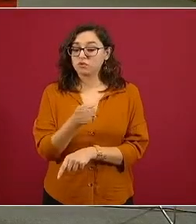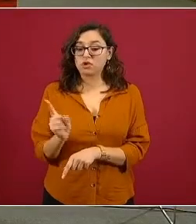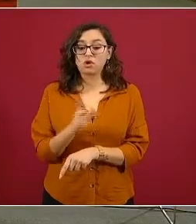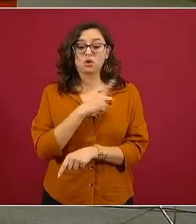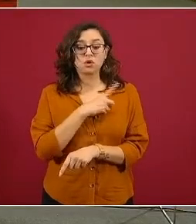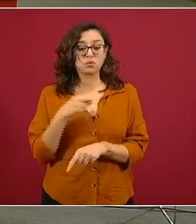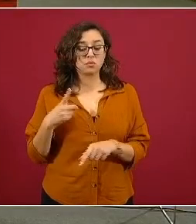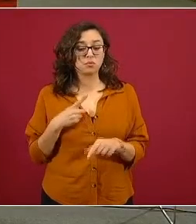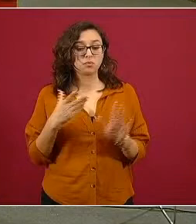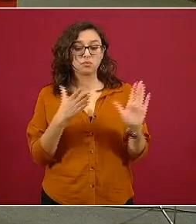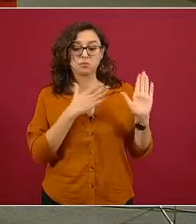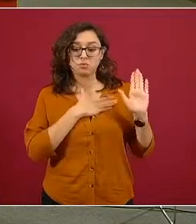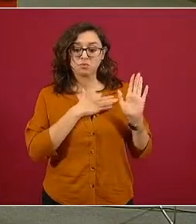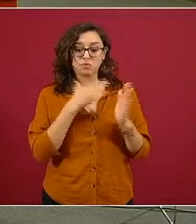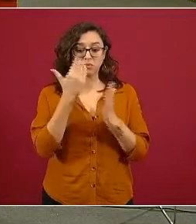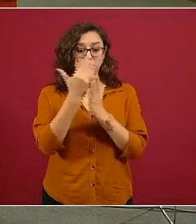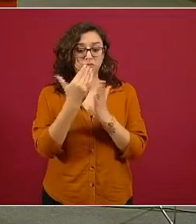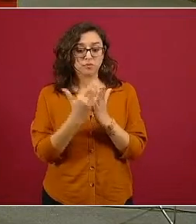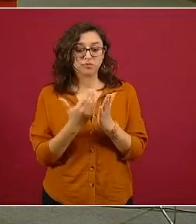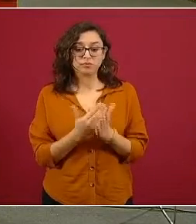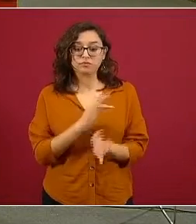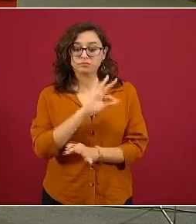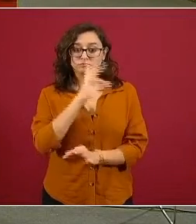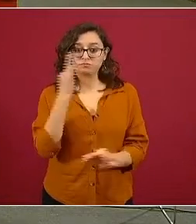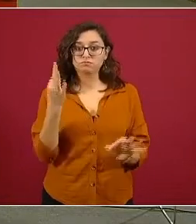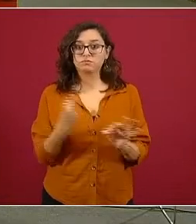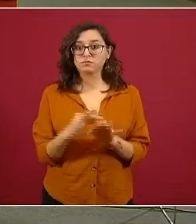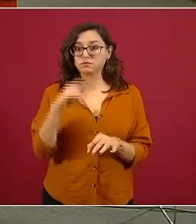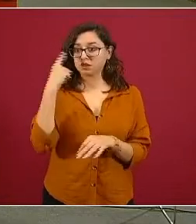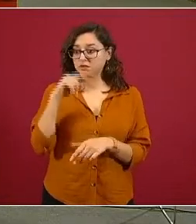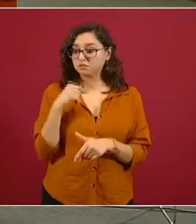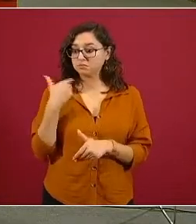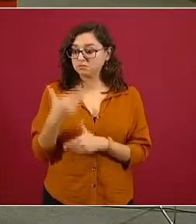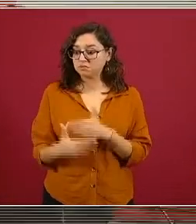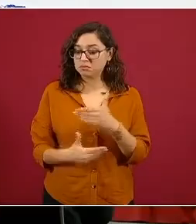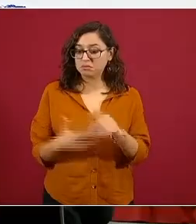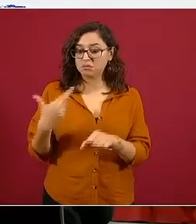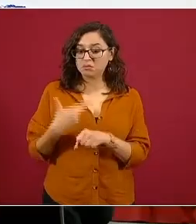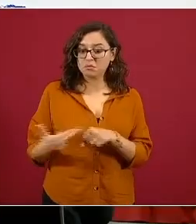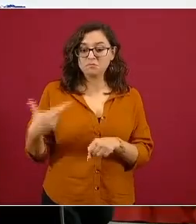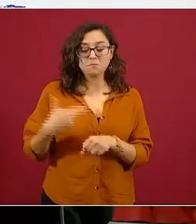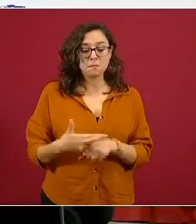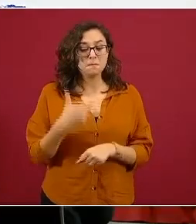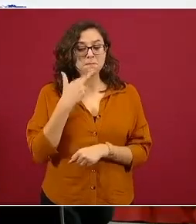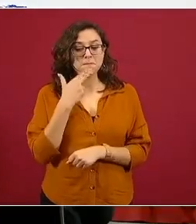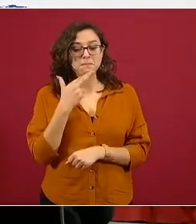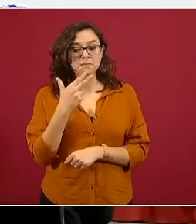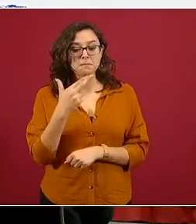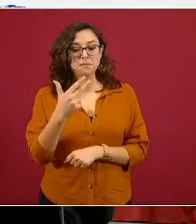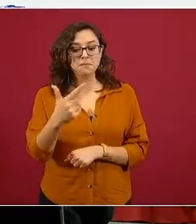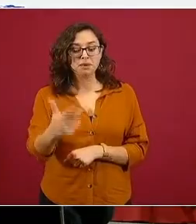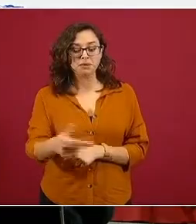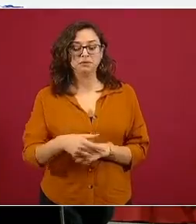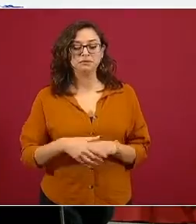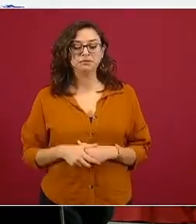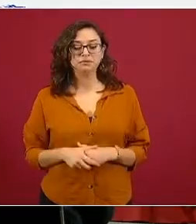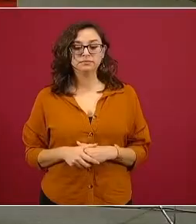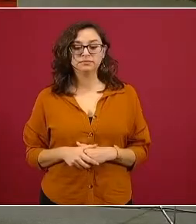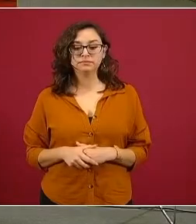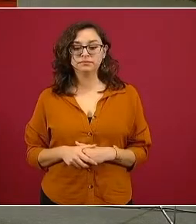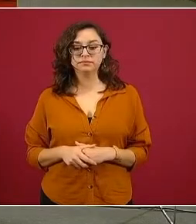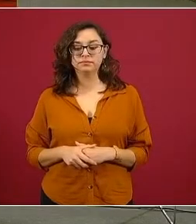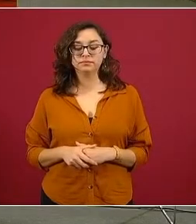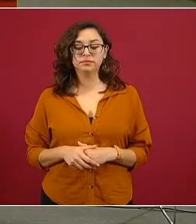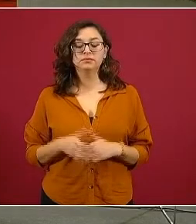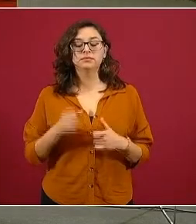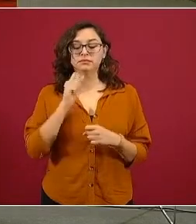que están en el Acuerdo General para la Mejora Continua del Buen Fin. La siguiente, por favor. Como ya les